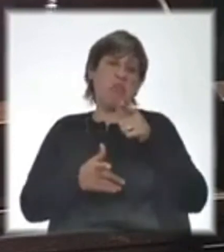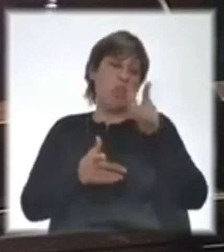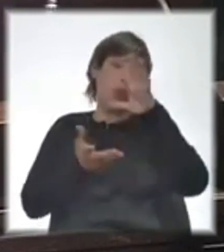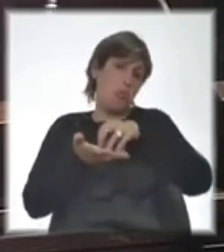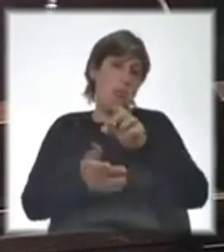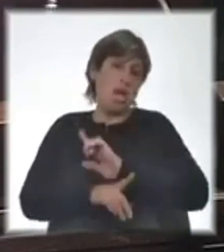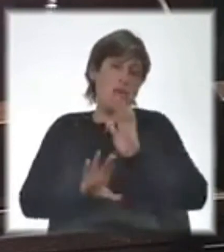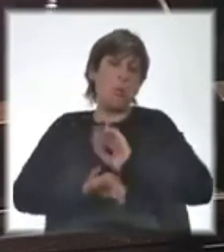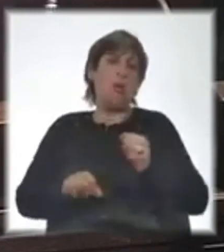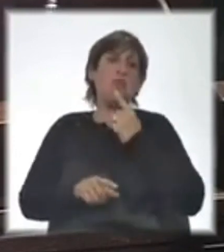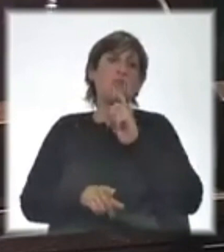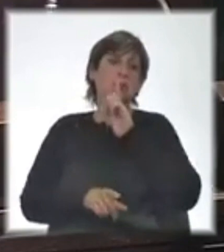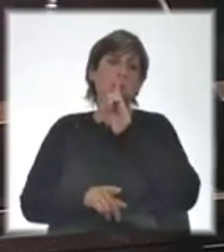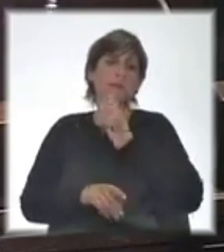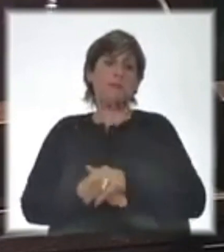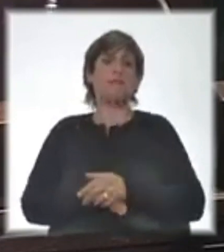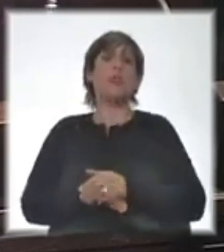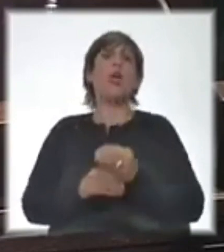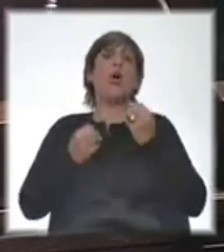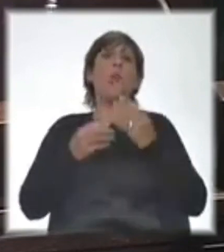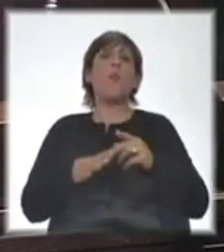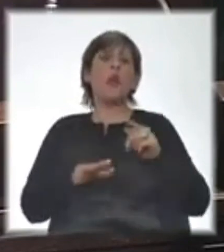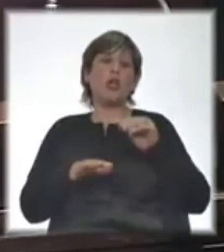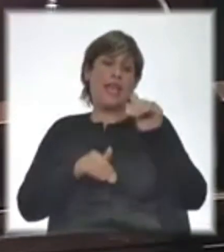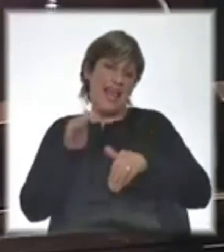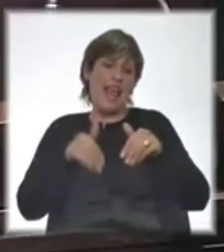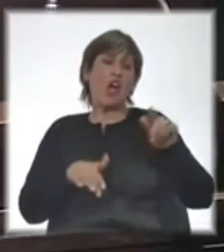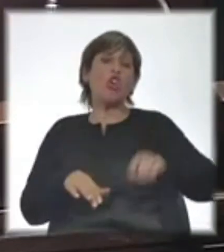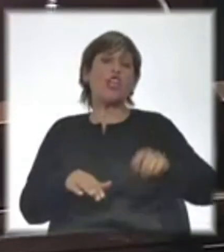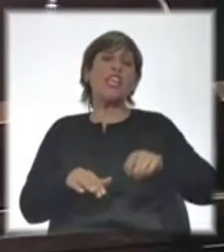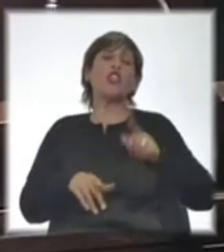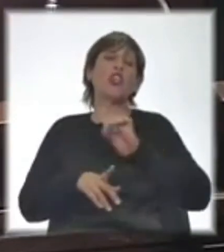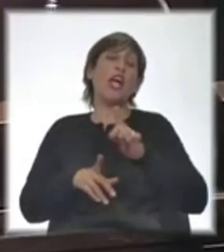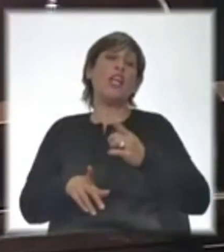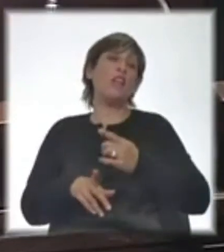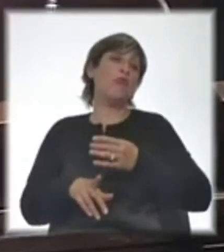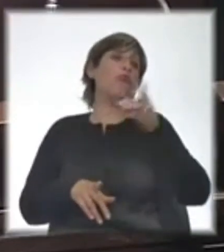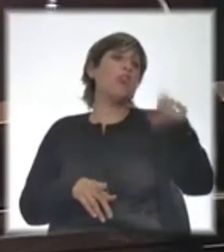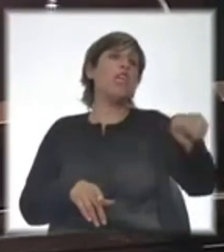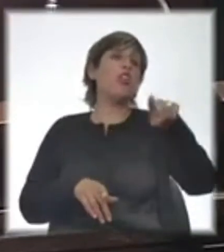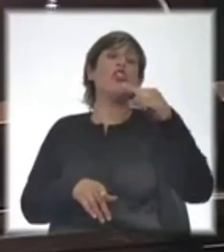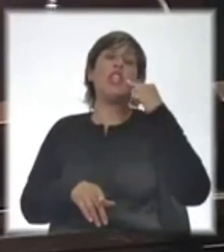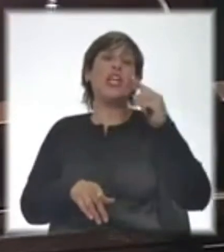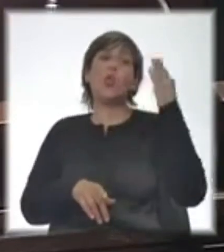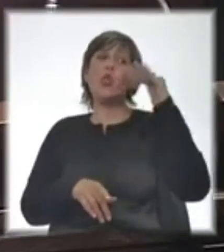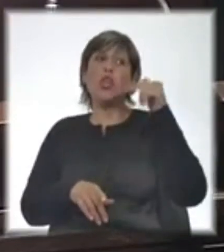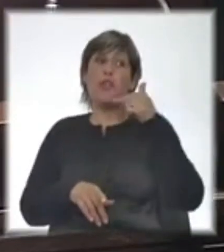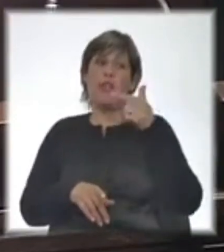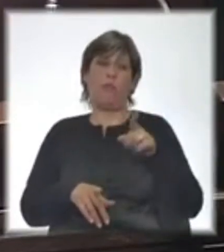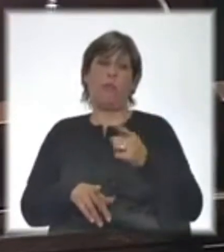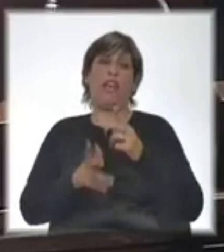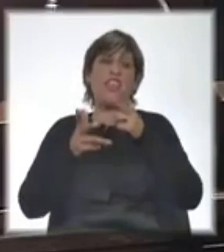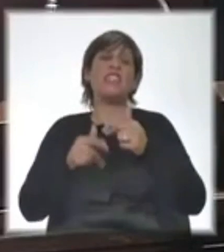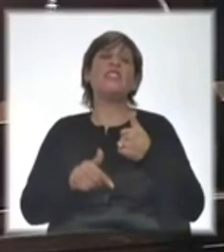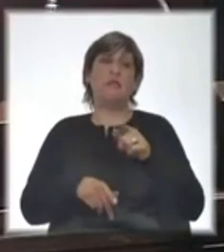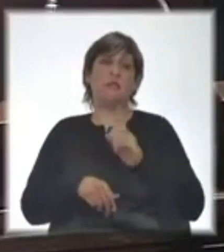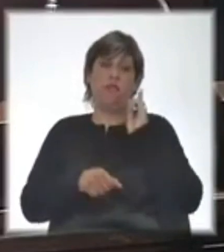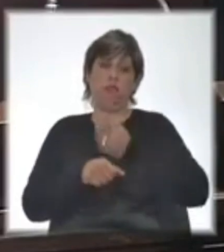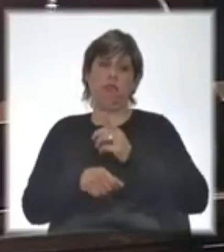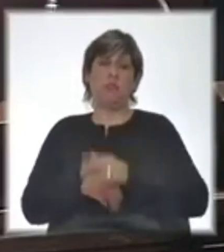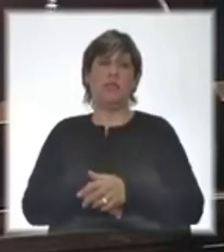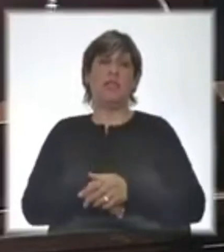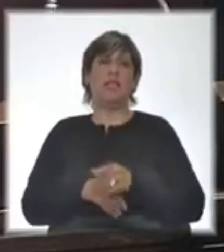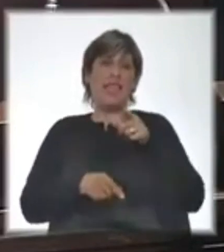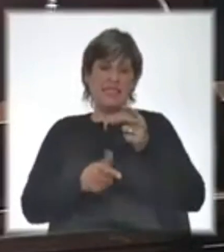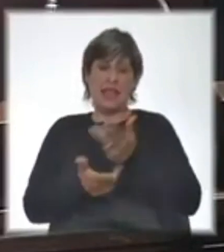nada, porque la Corte Electoral dice usted no tiene competencia para decir por dónde pasa el tren. Entonces, esa